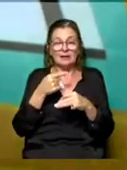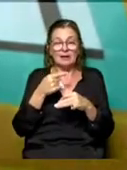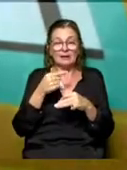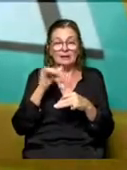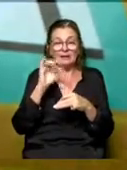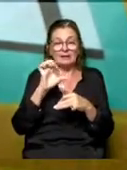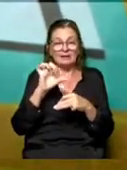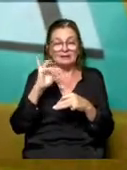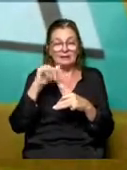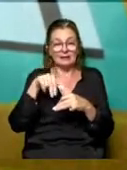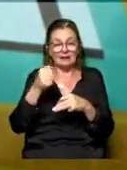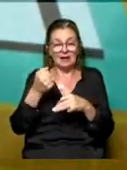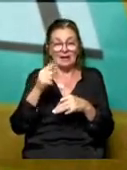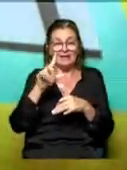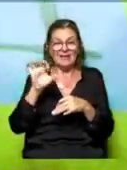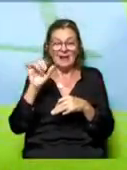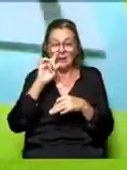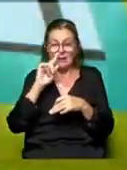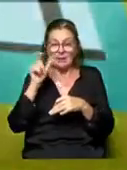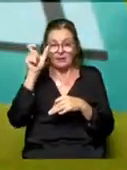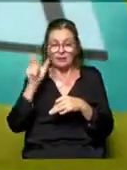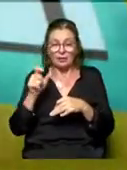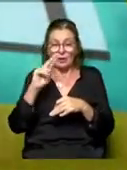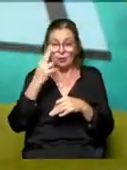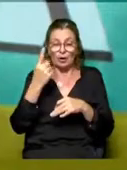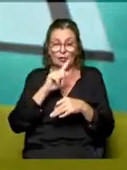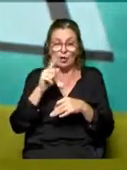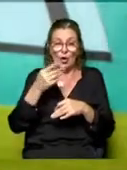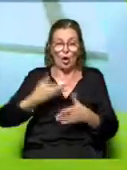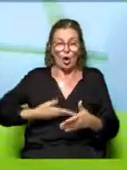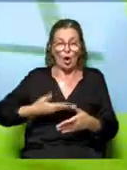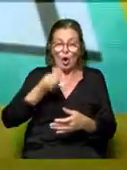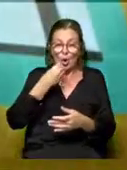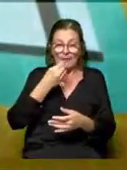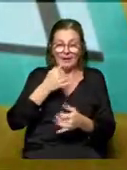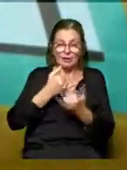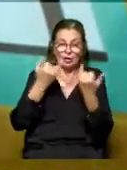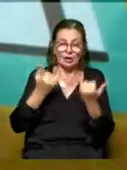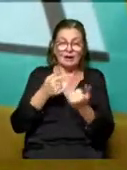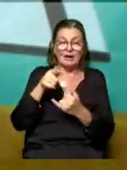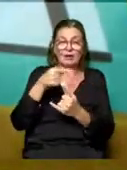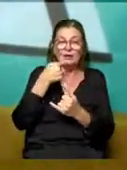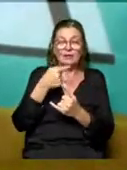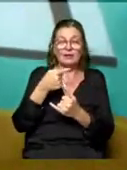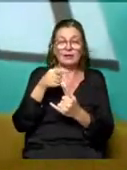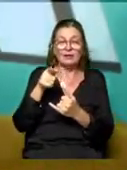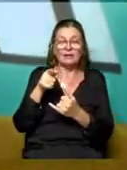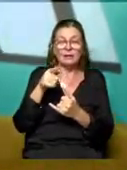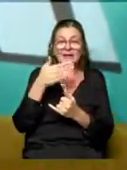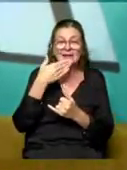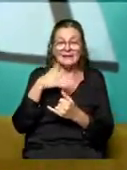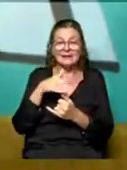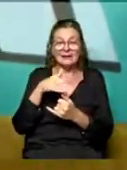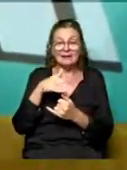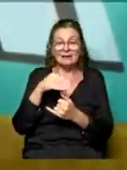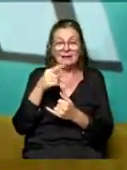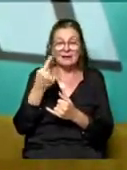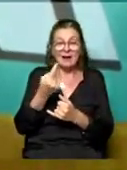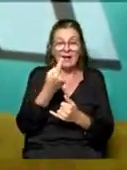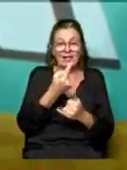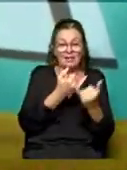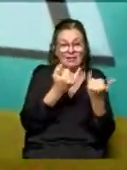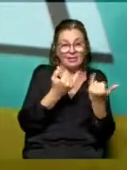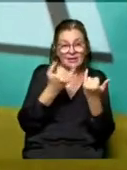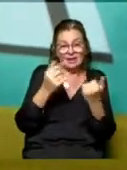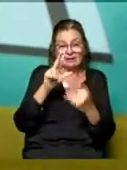había 100.000 personas en Uruguay que no comían todos los días. Él lo que decía es que ella estaba dando a entender que cada día de